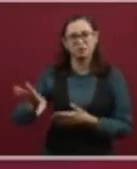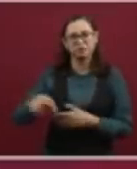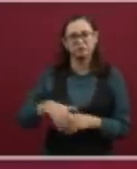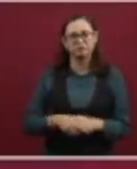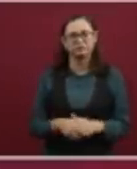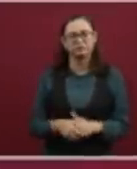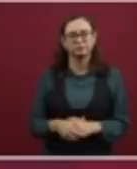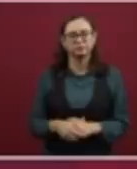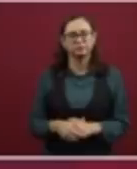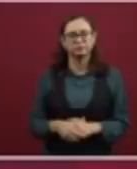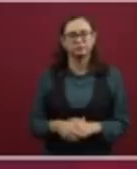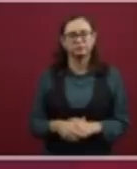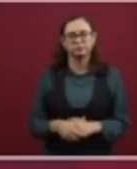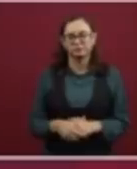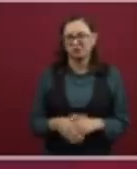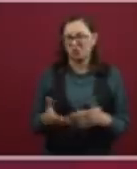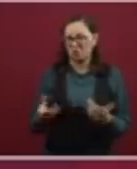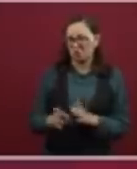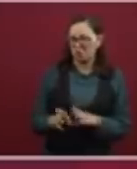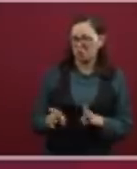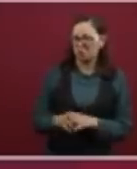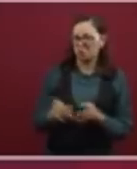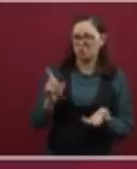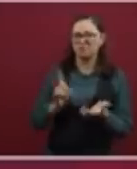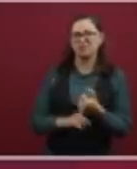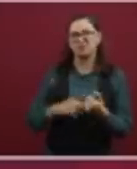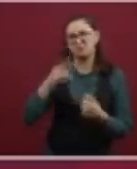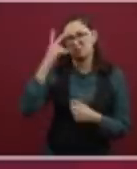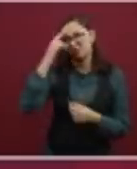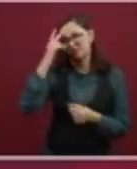por que en Bellas Artes